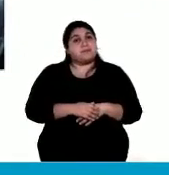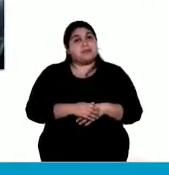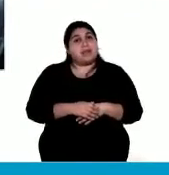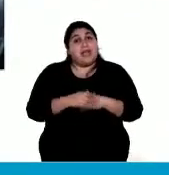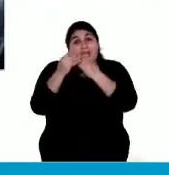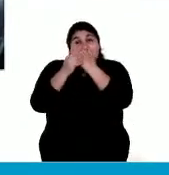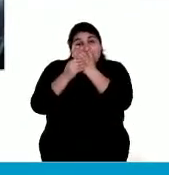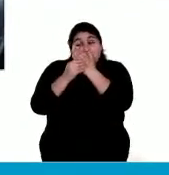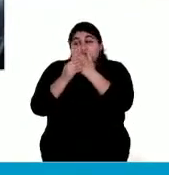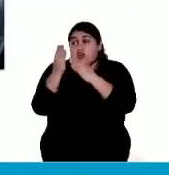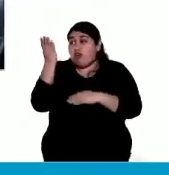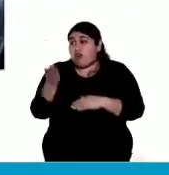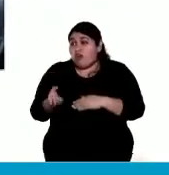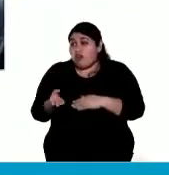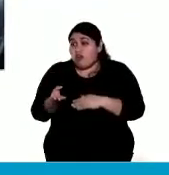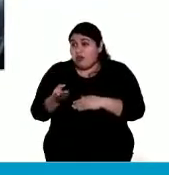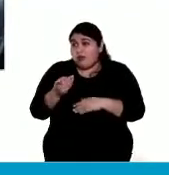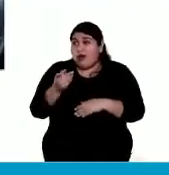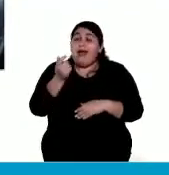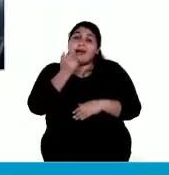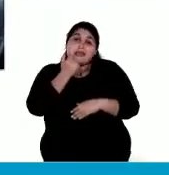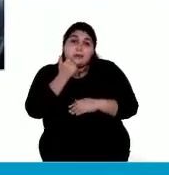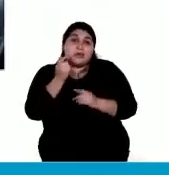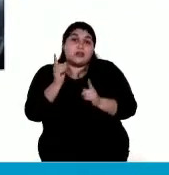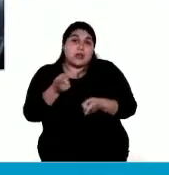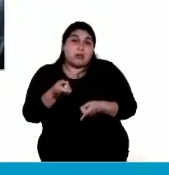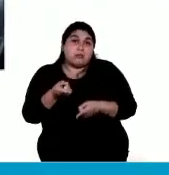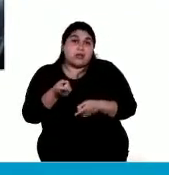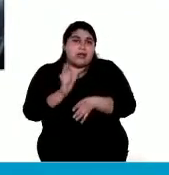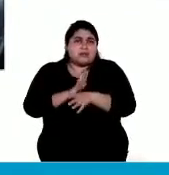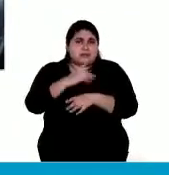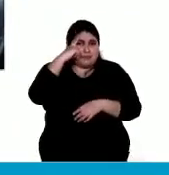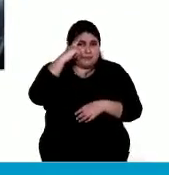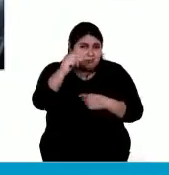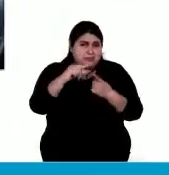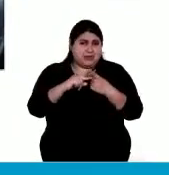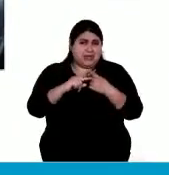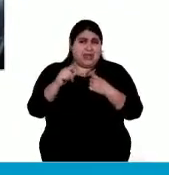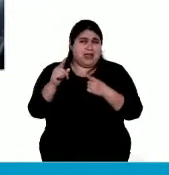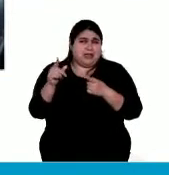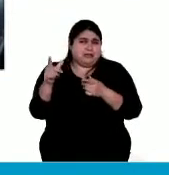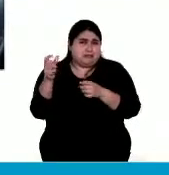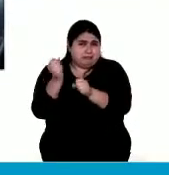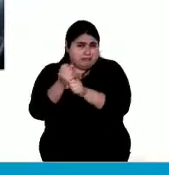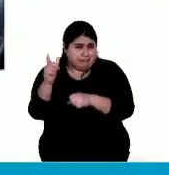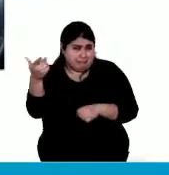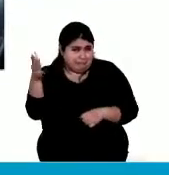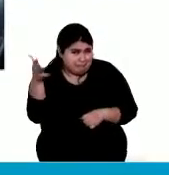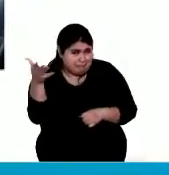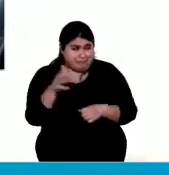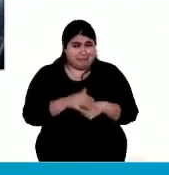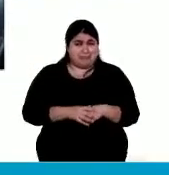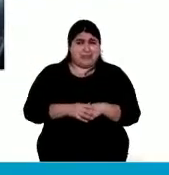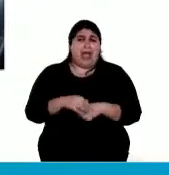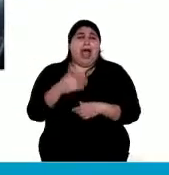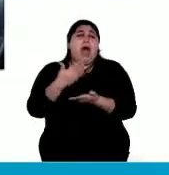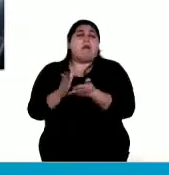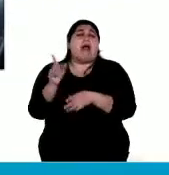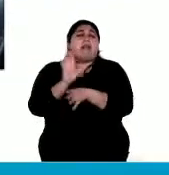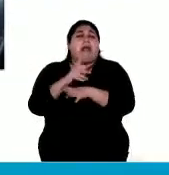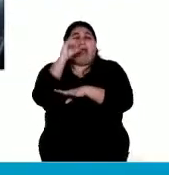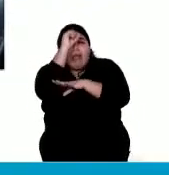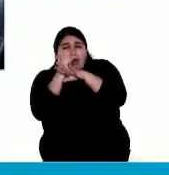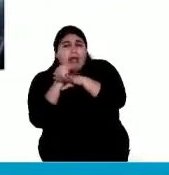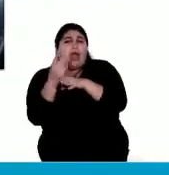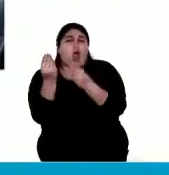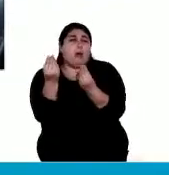solo es grotesco, sino que además es inepto, es incapaz, es inútil y además es un cobarde. Digo, y cada